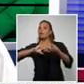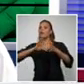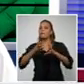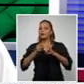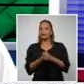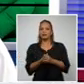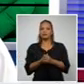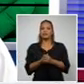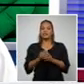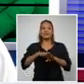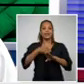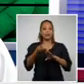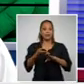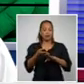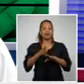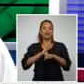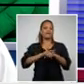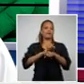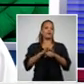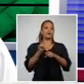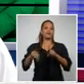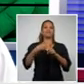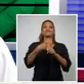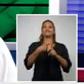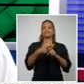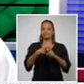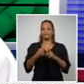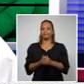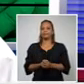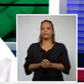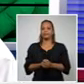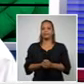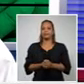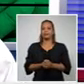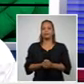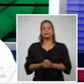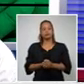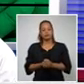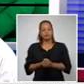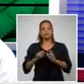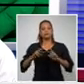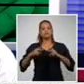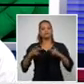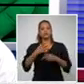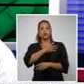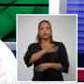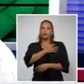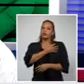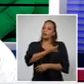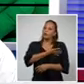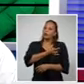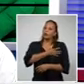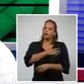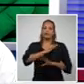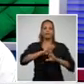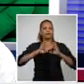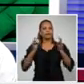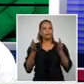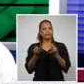en algunos casos fallecer. Como dije, damos las condolencias, lamentamos mucho, condolencias a familiares, amistades